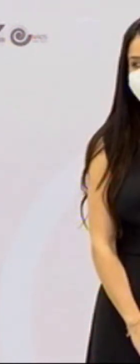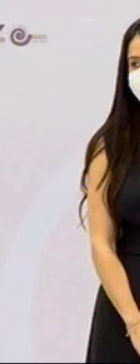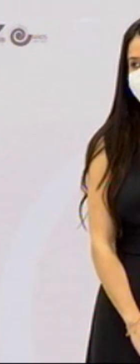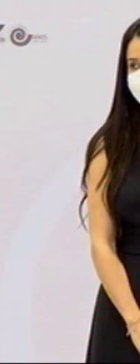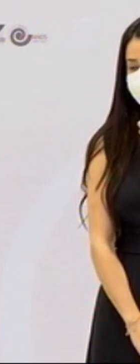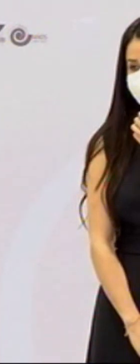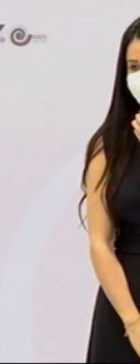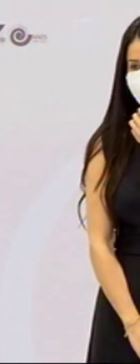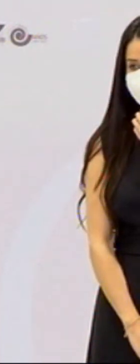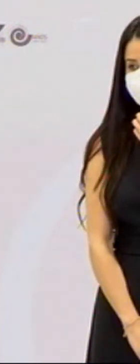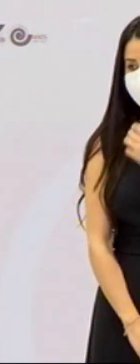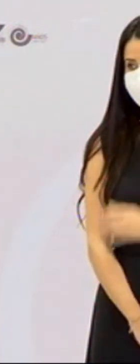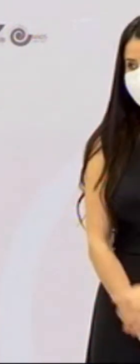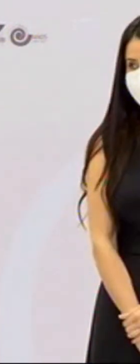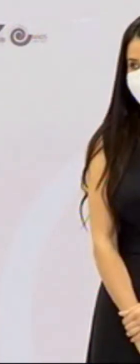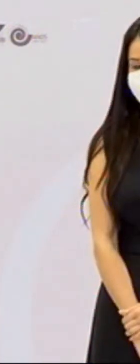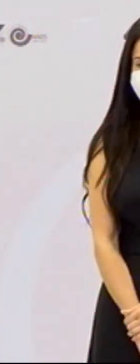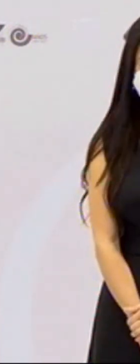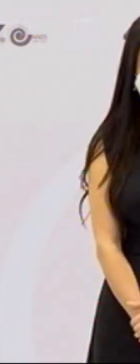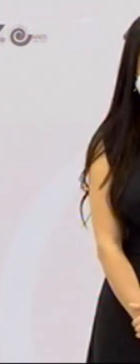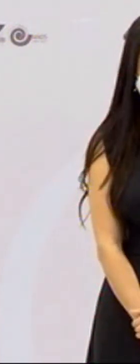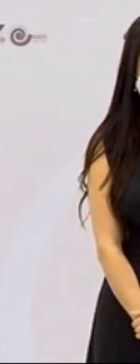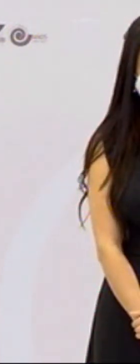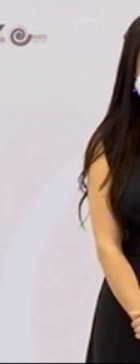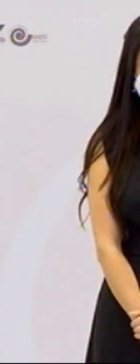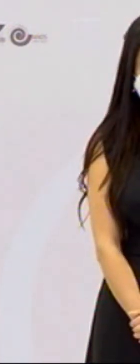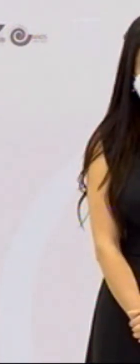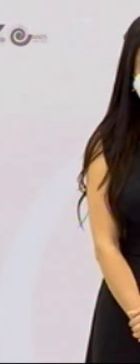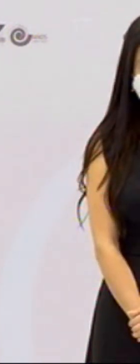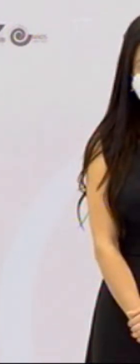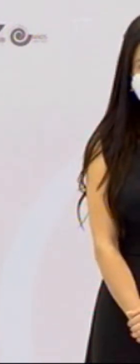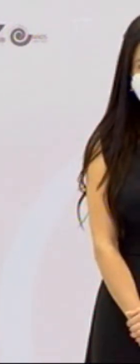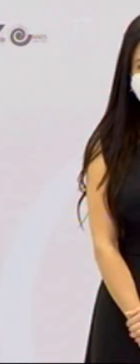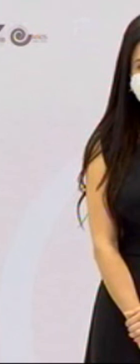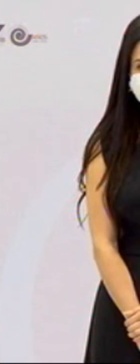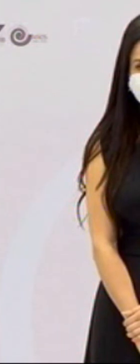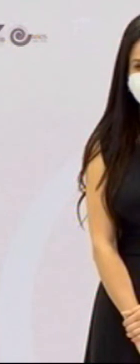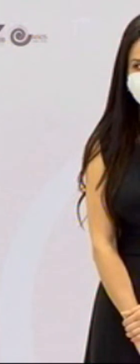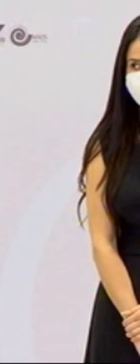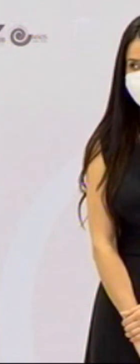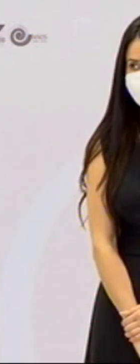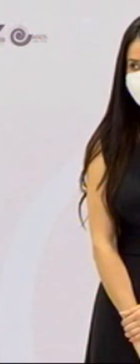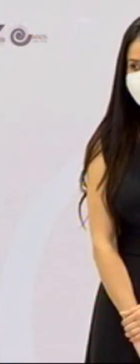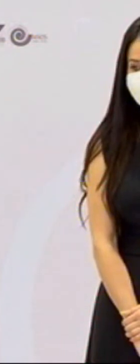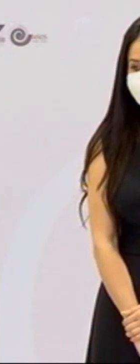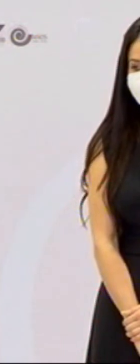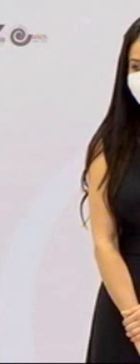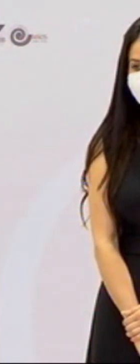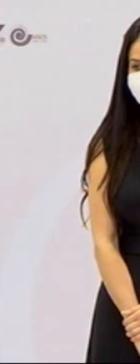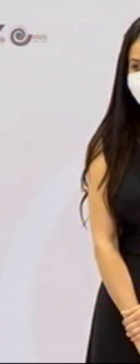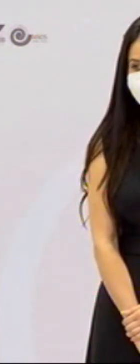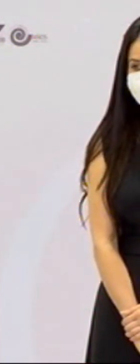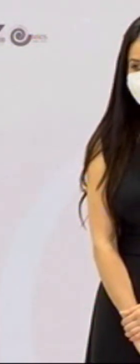lo hará el presidente del Gobierno en la réplica a los portavoces, de el futuro modelo económico que necesita